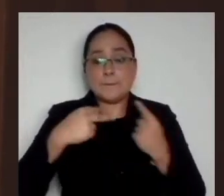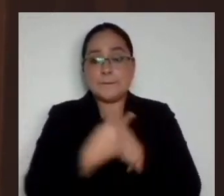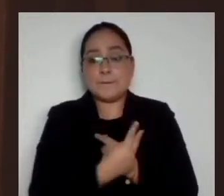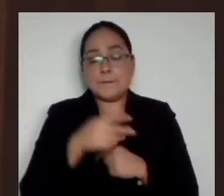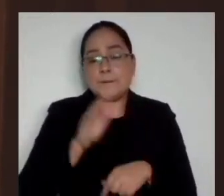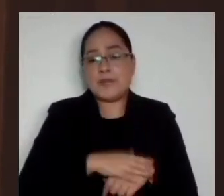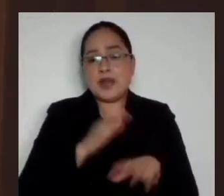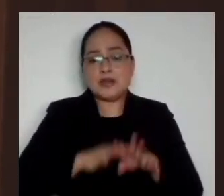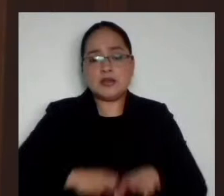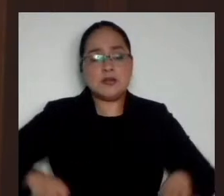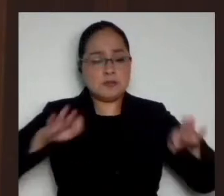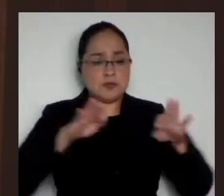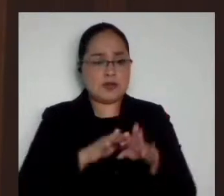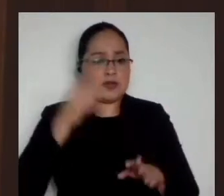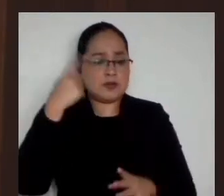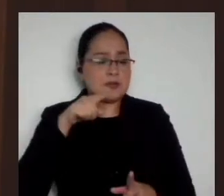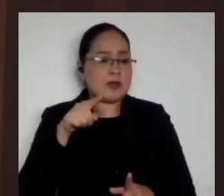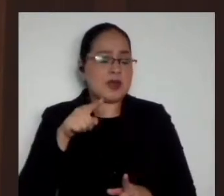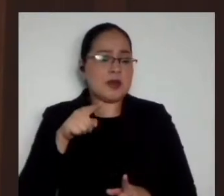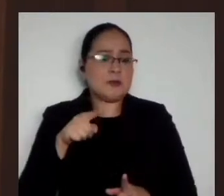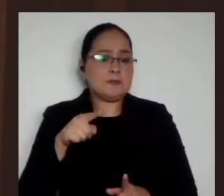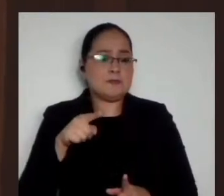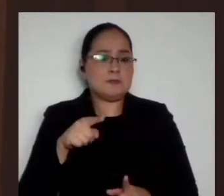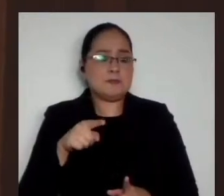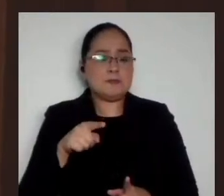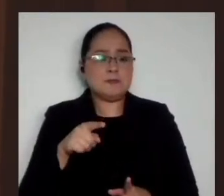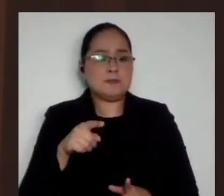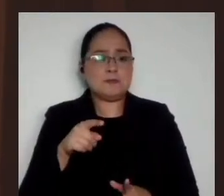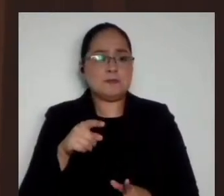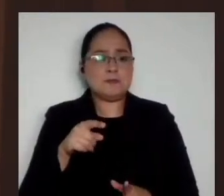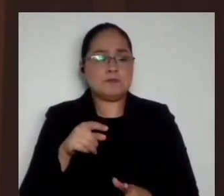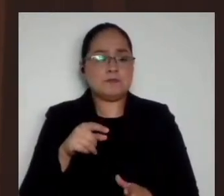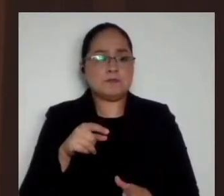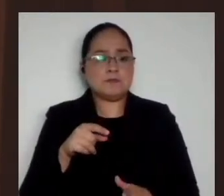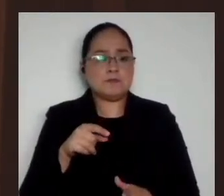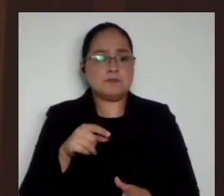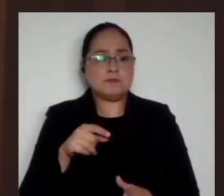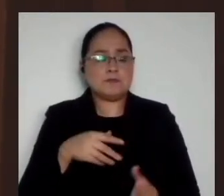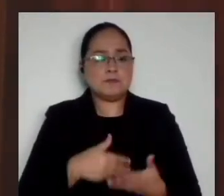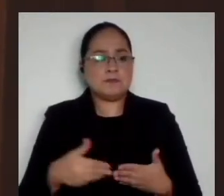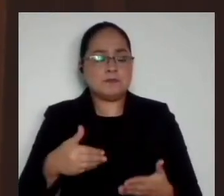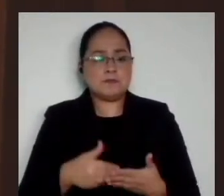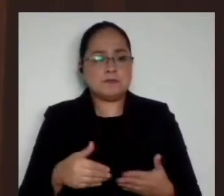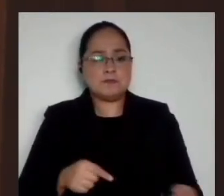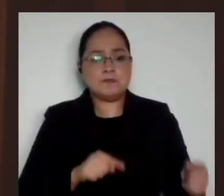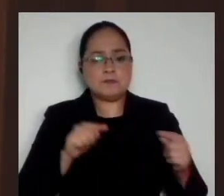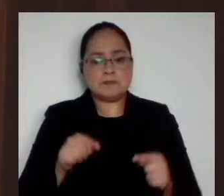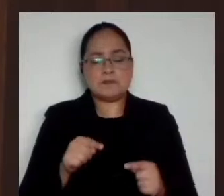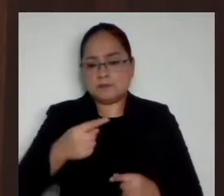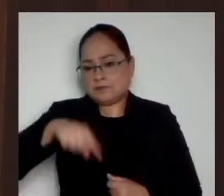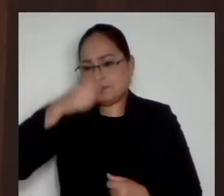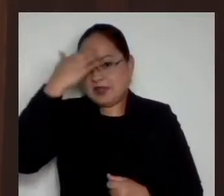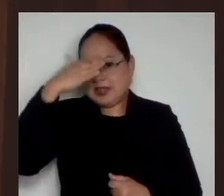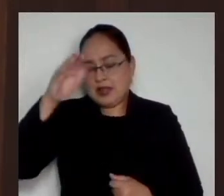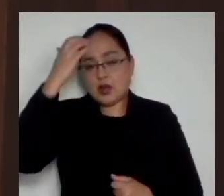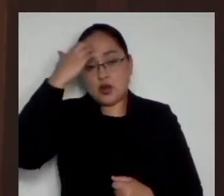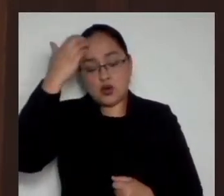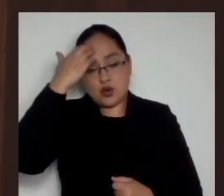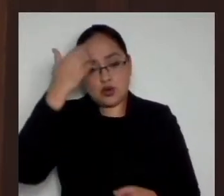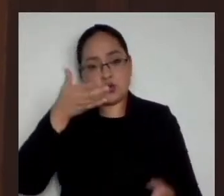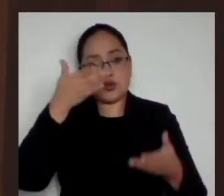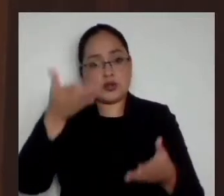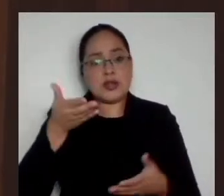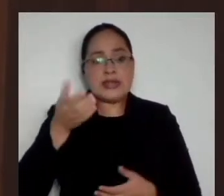allá de lo que legítimamente estamos obligados a cuidar,